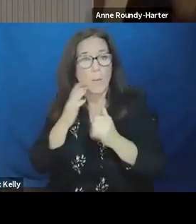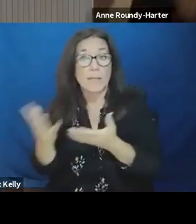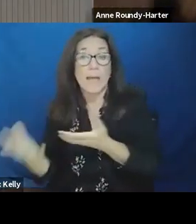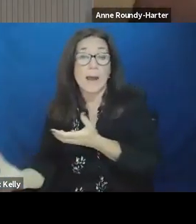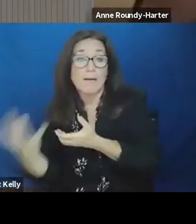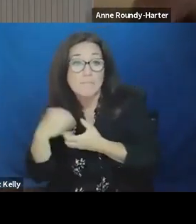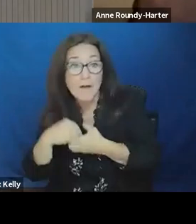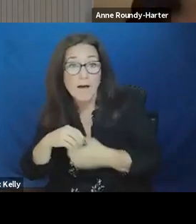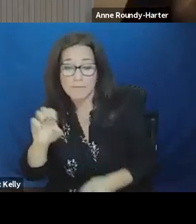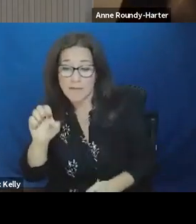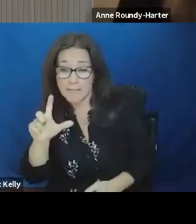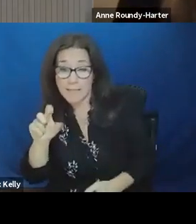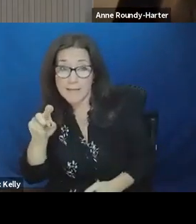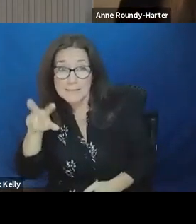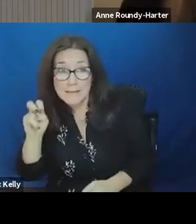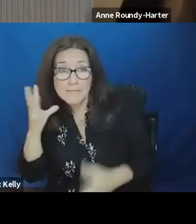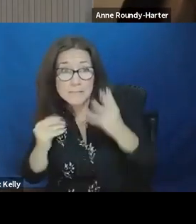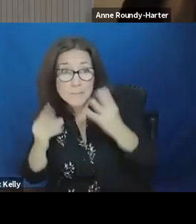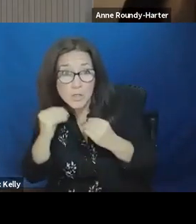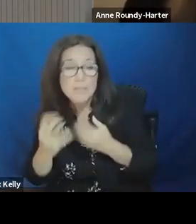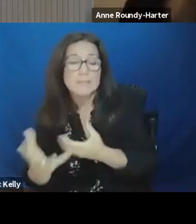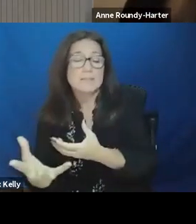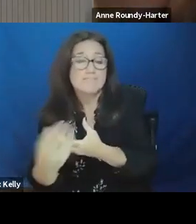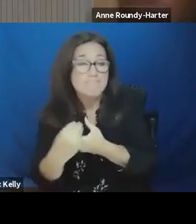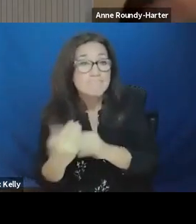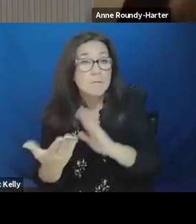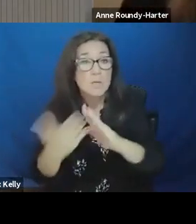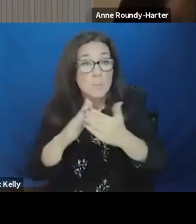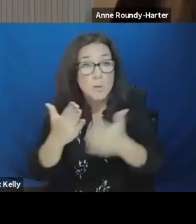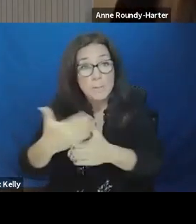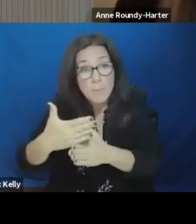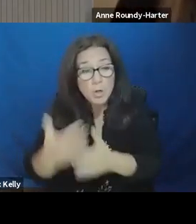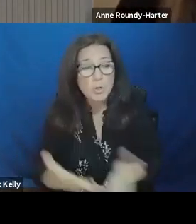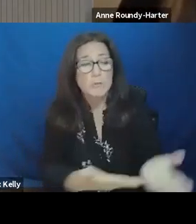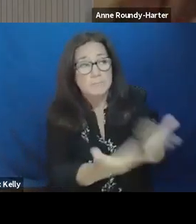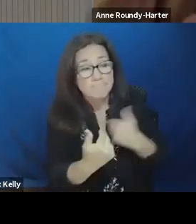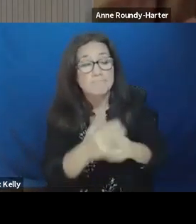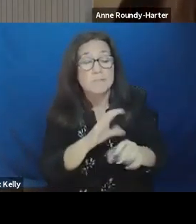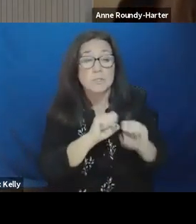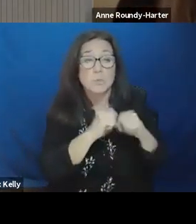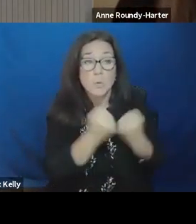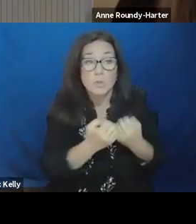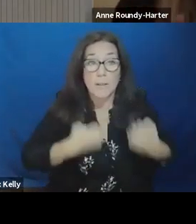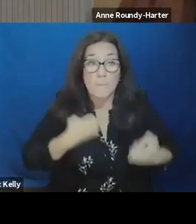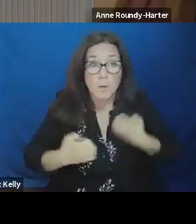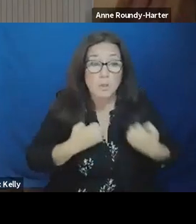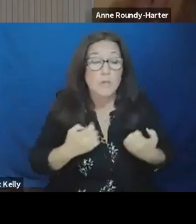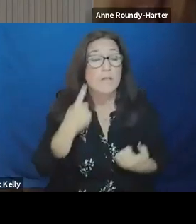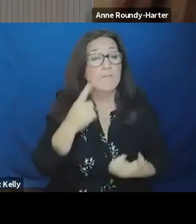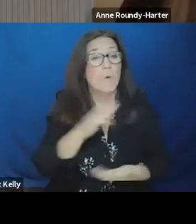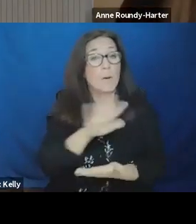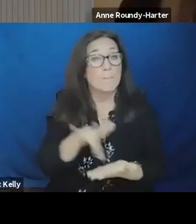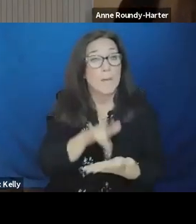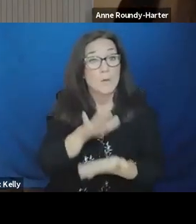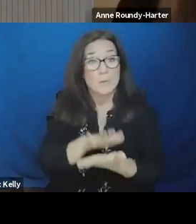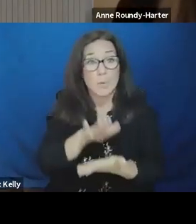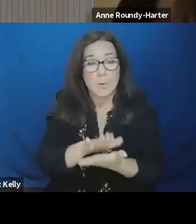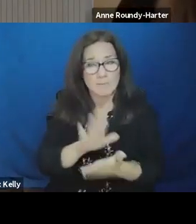traer estas alianzas comunitarias y traer los componentes socio emocionales para los estudiantes de secundaria y quienes estén en una edad